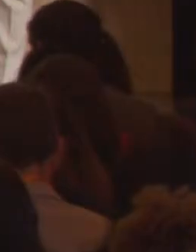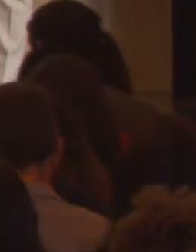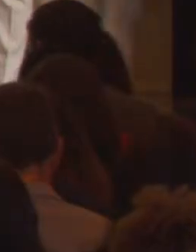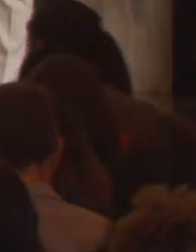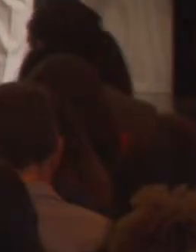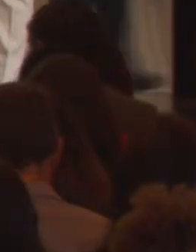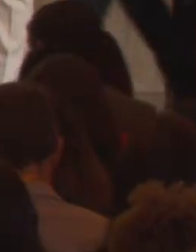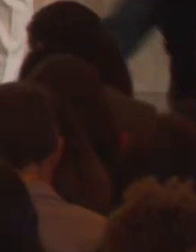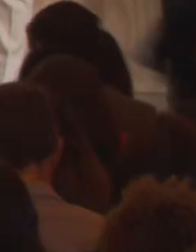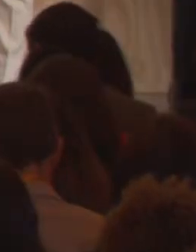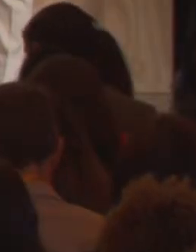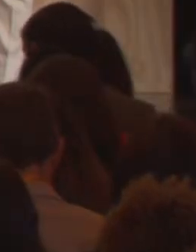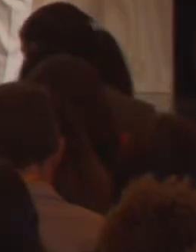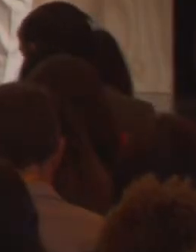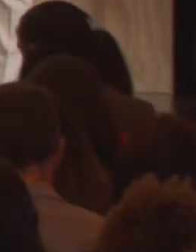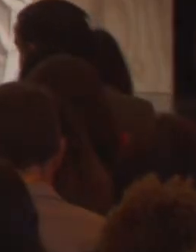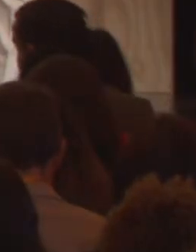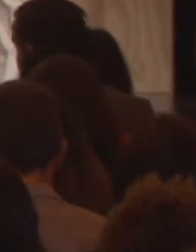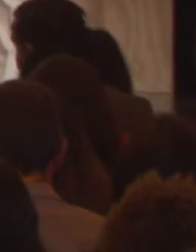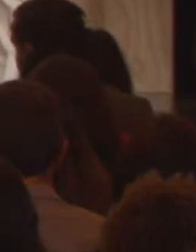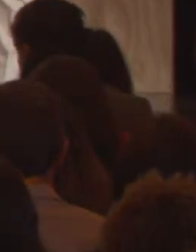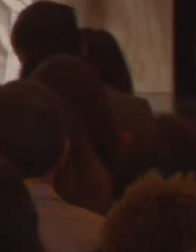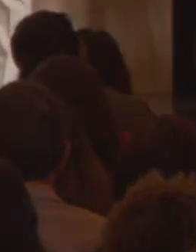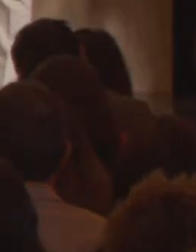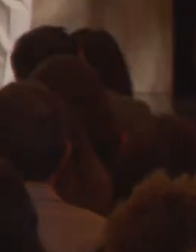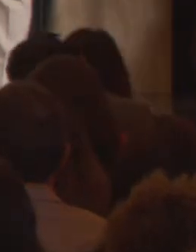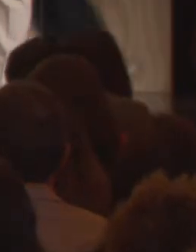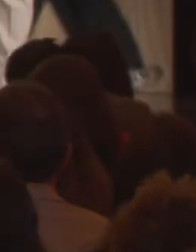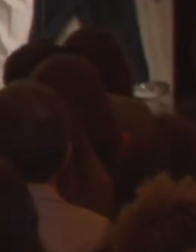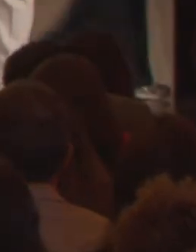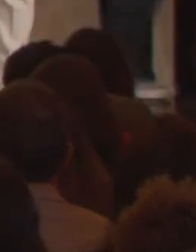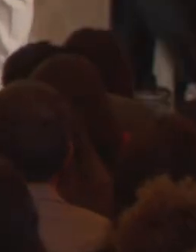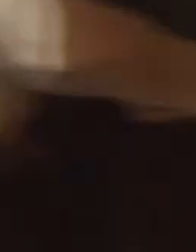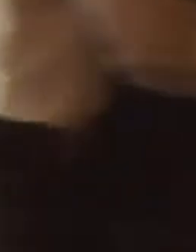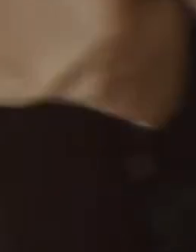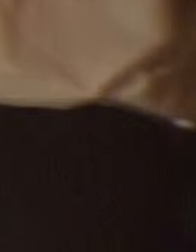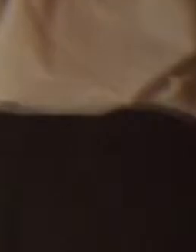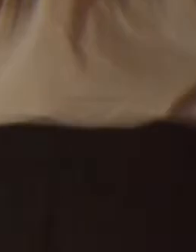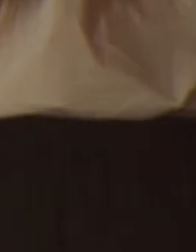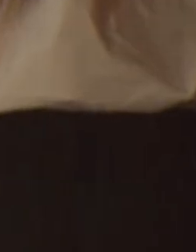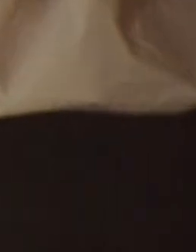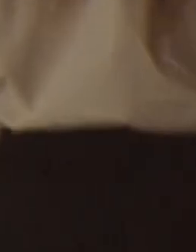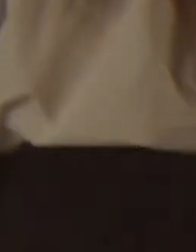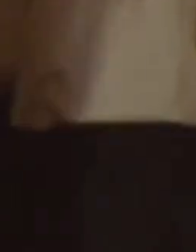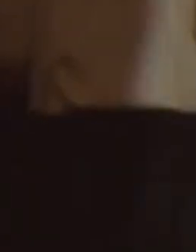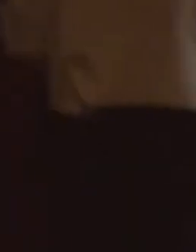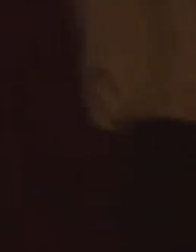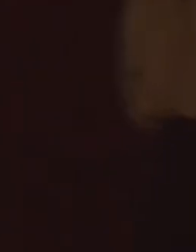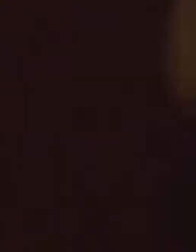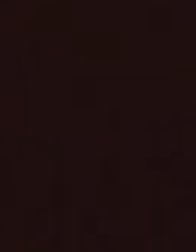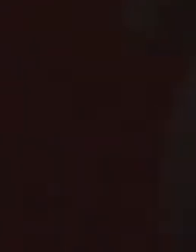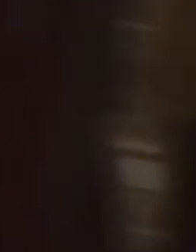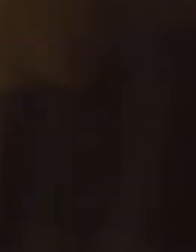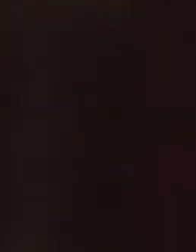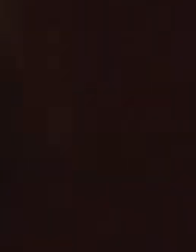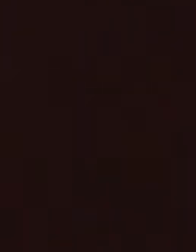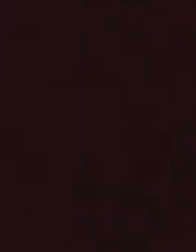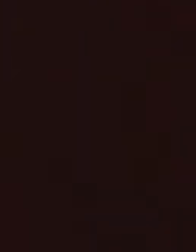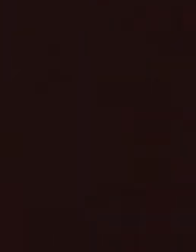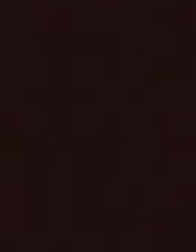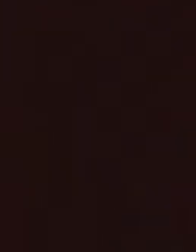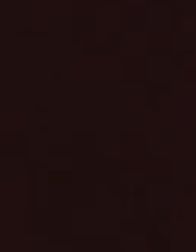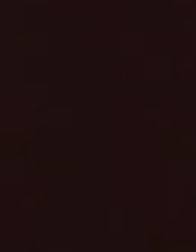de la República, máster en Ciencias por la University of Maryland. Además está en Ceibal desde sus orígenes,